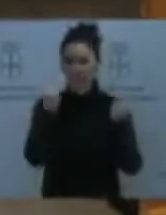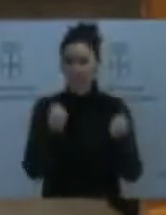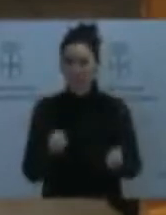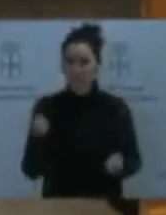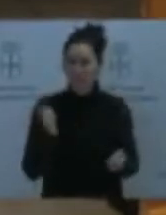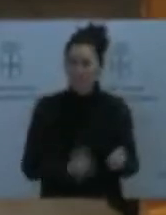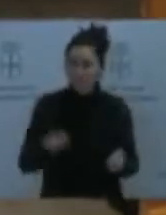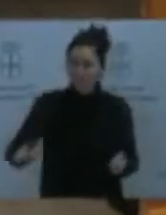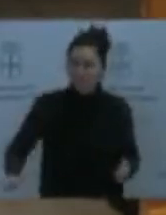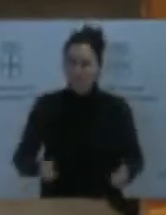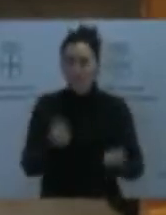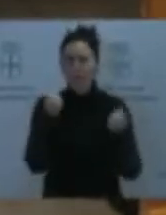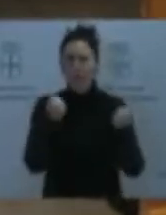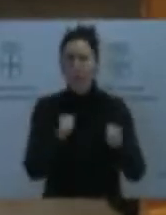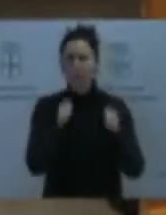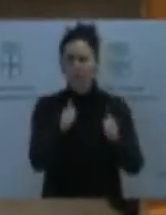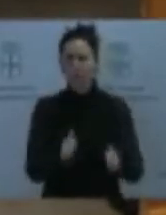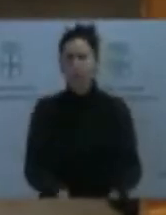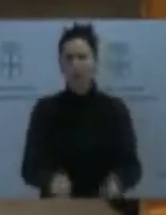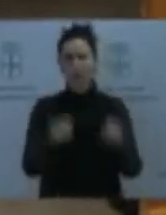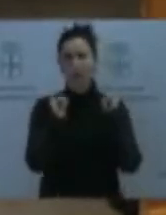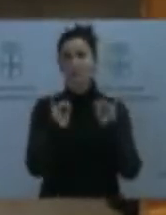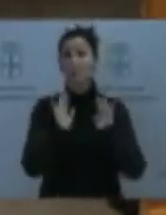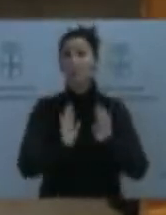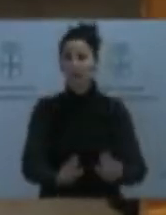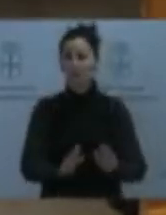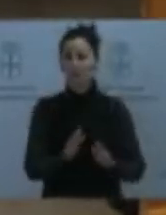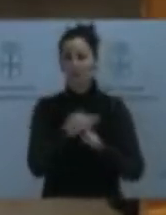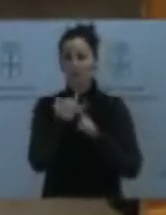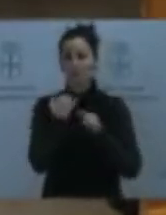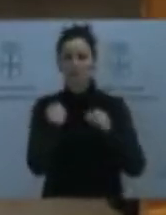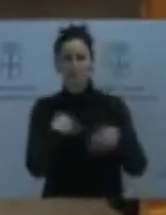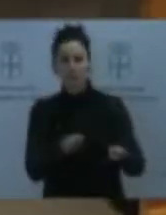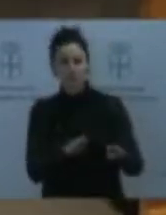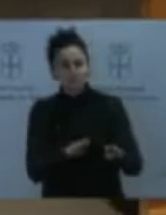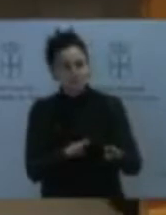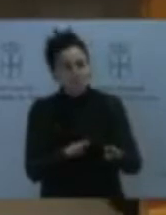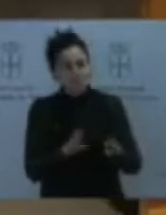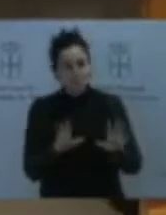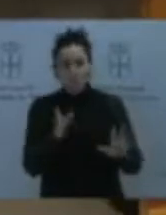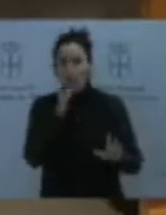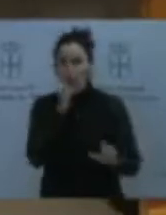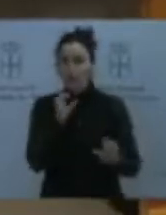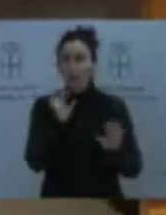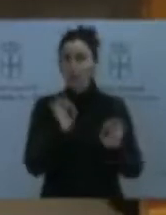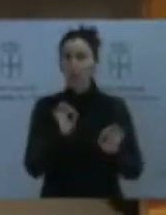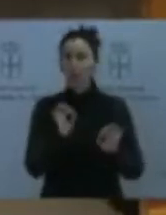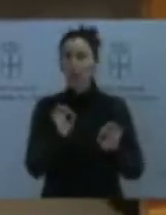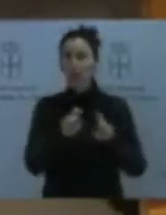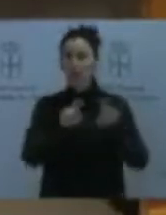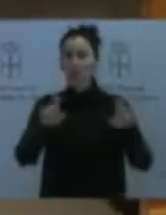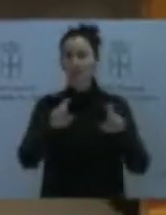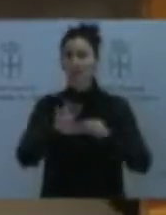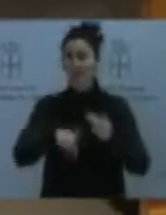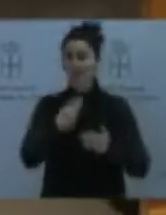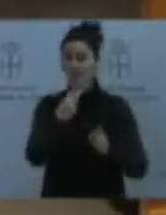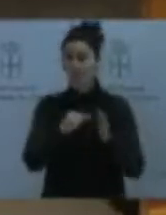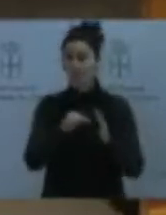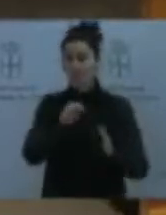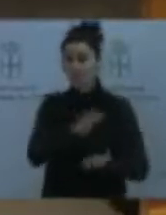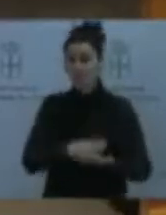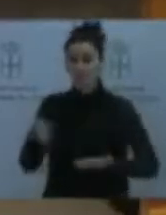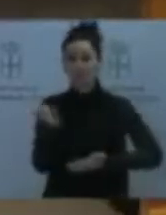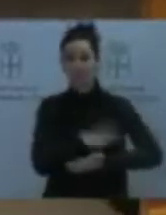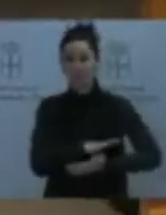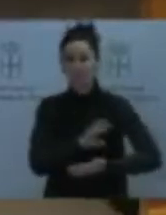está en una situación crítica. Una empresa que da beneficios hasta 2014. En 2015, primer año de pérdidas, todavía reparte dividendos